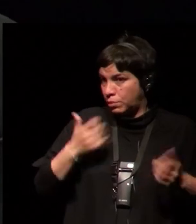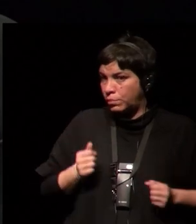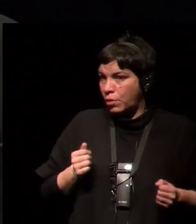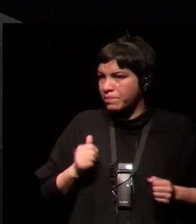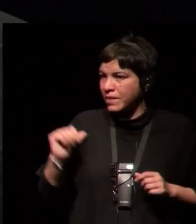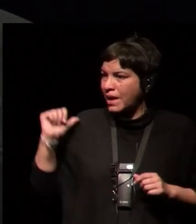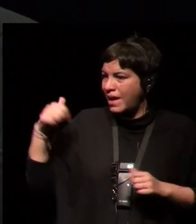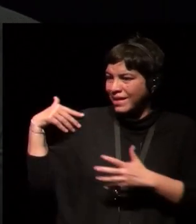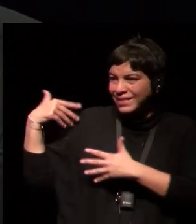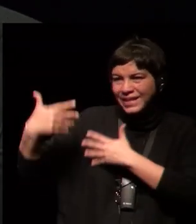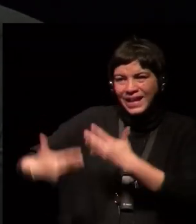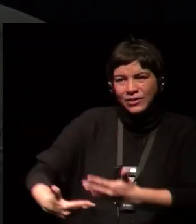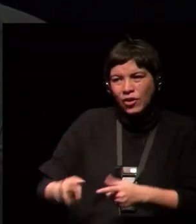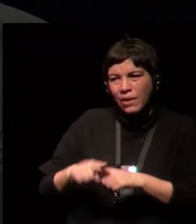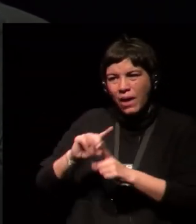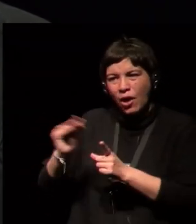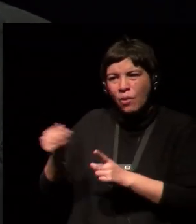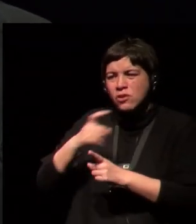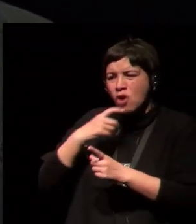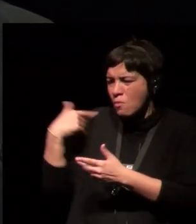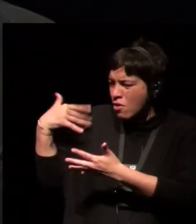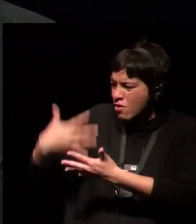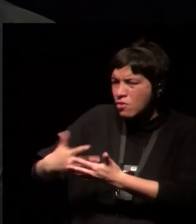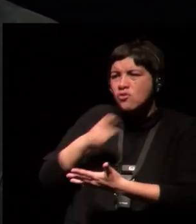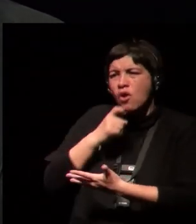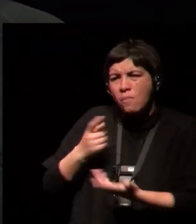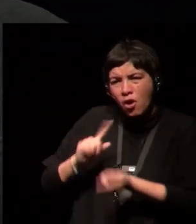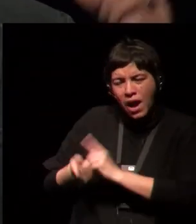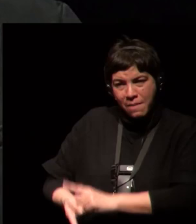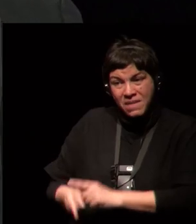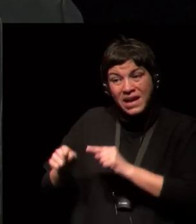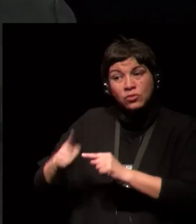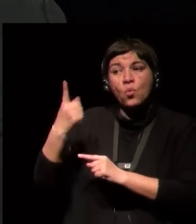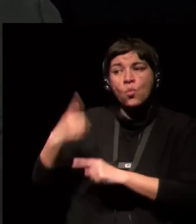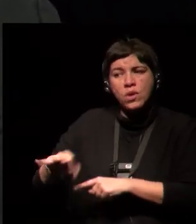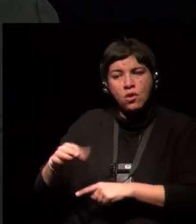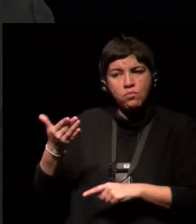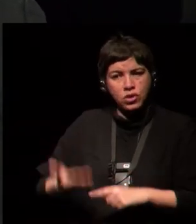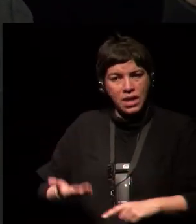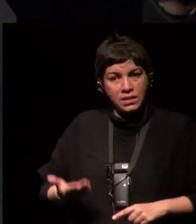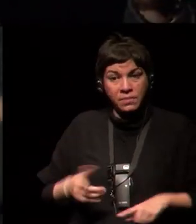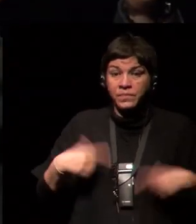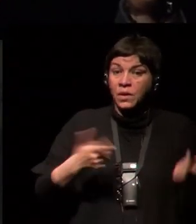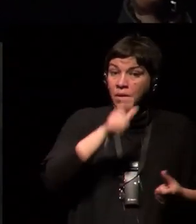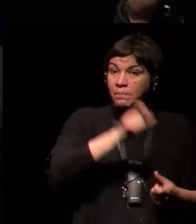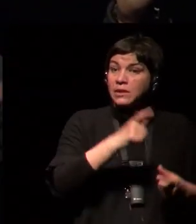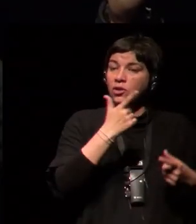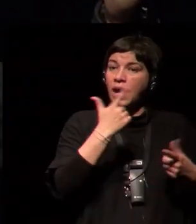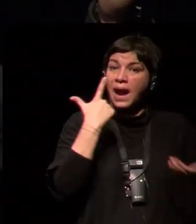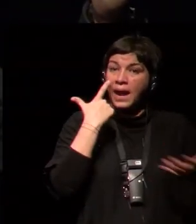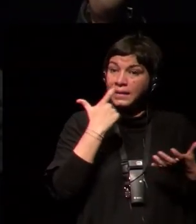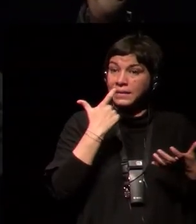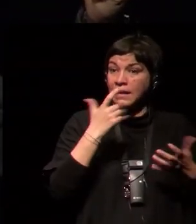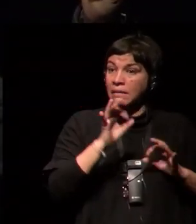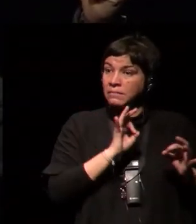cómo esa trayectoria cambia. Esto es lo único que es importante. Y el artista también tiene que decir, lo único que importa es